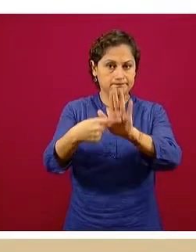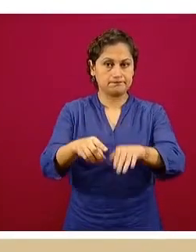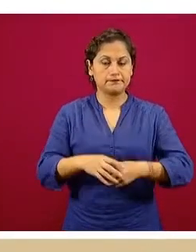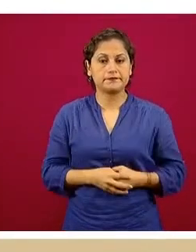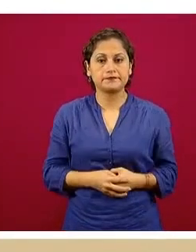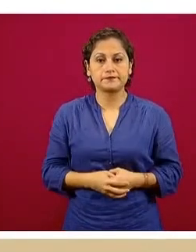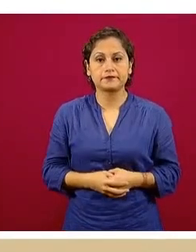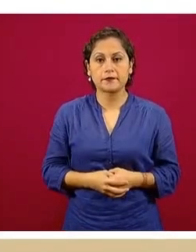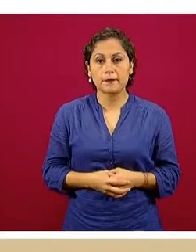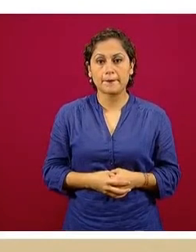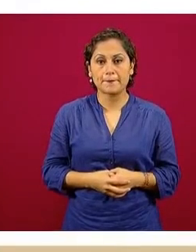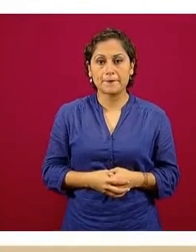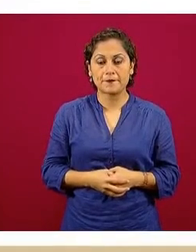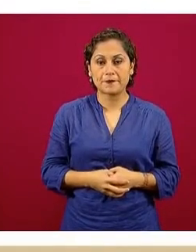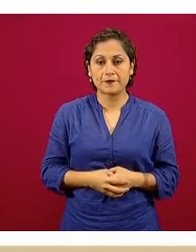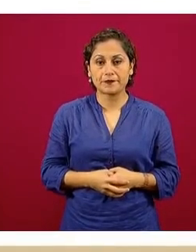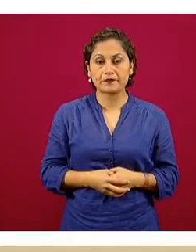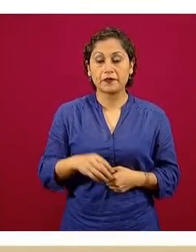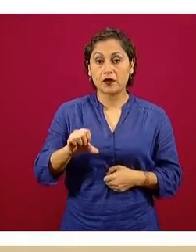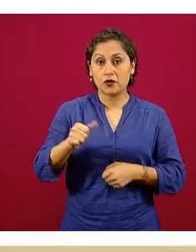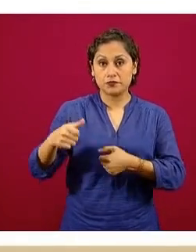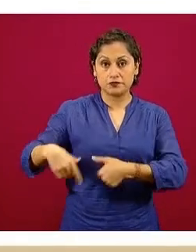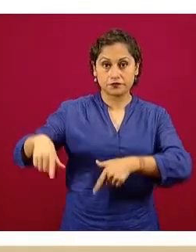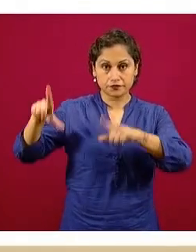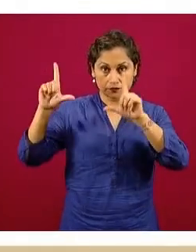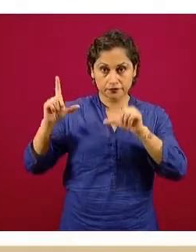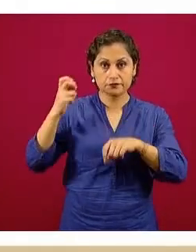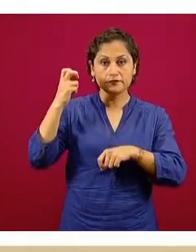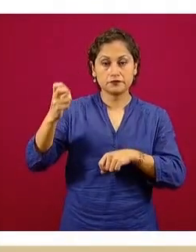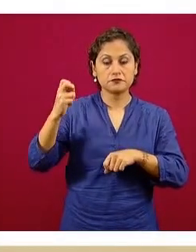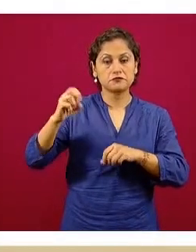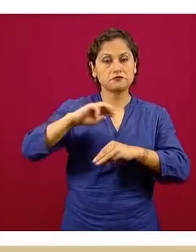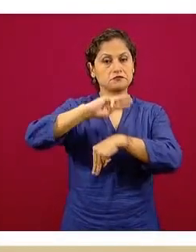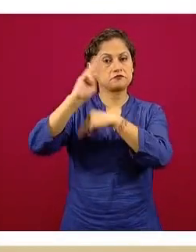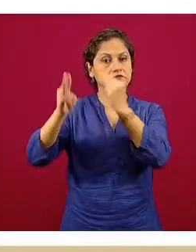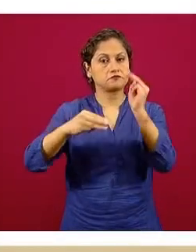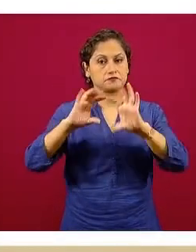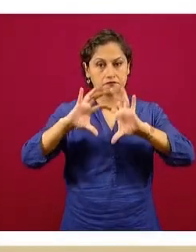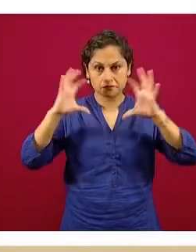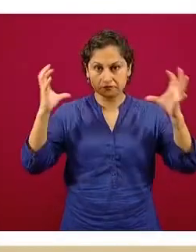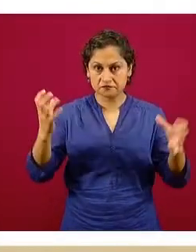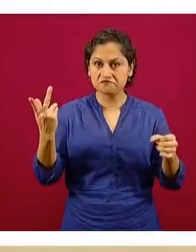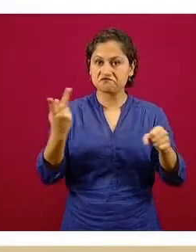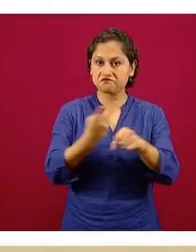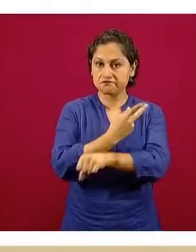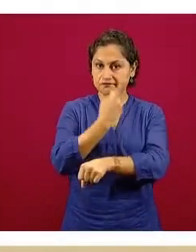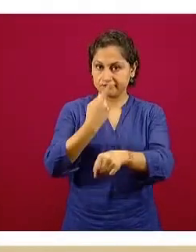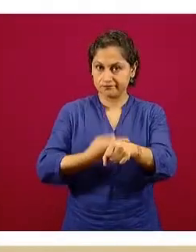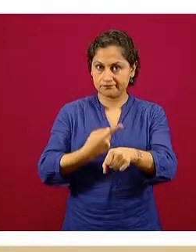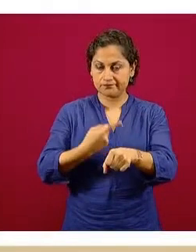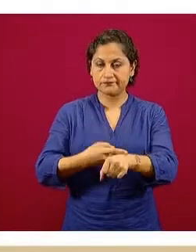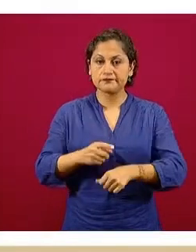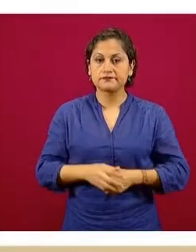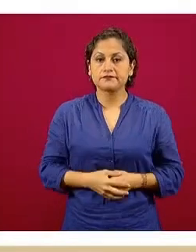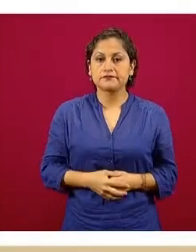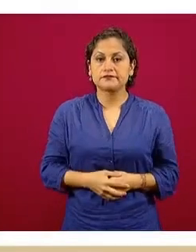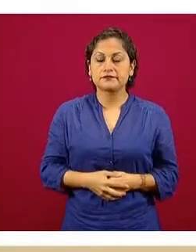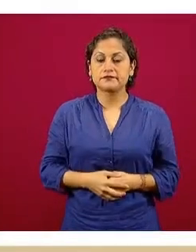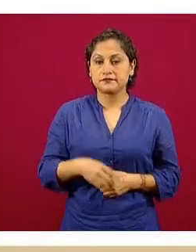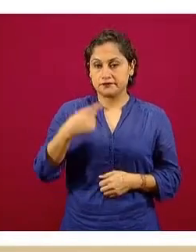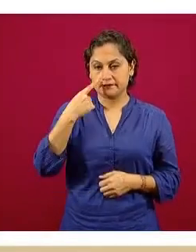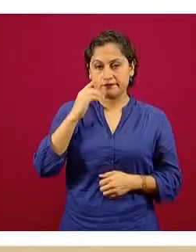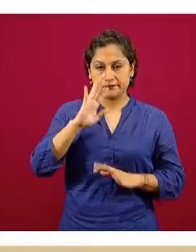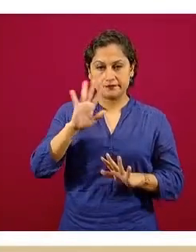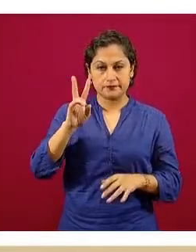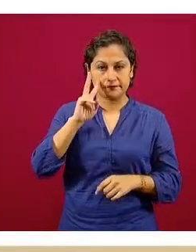hacer veamos la siguiente diapositiva que es el primer el panorama internacional hemos visto que la pandemia activa